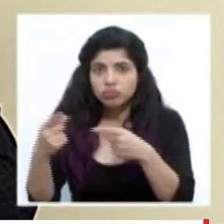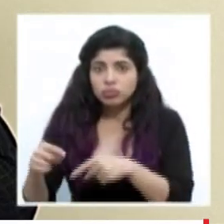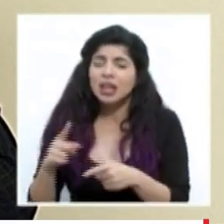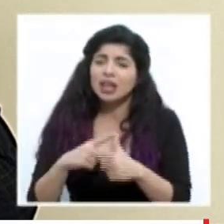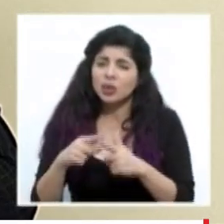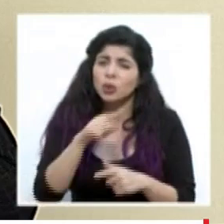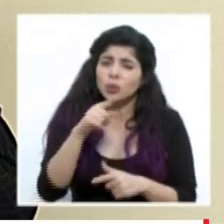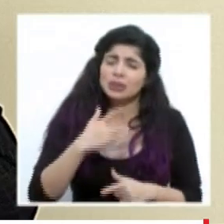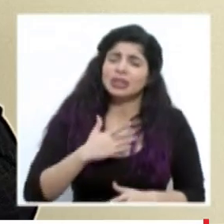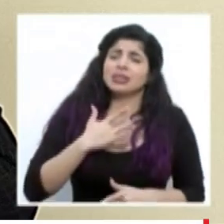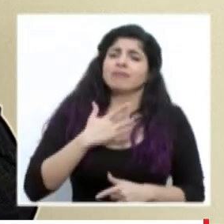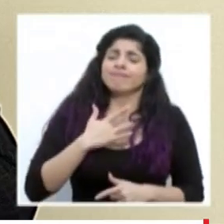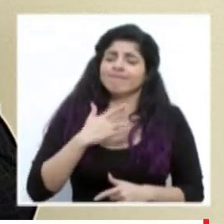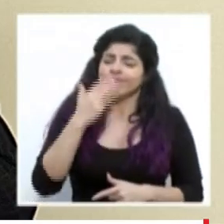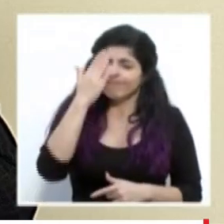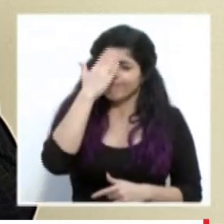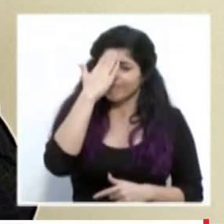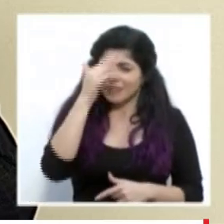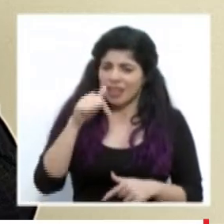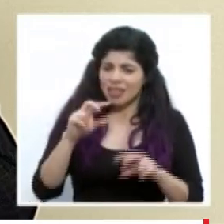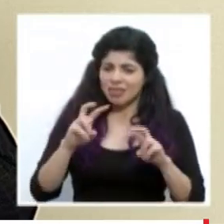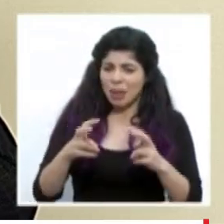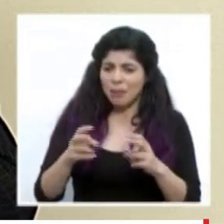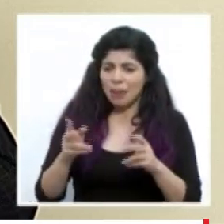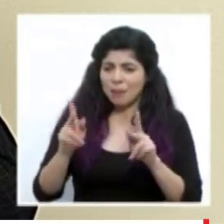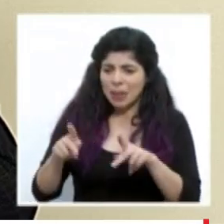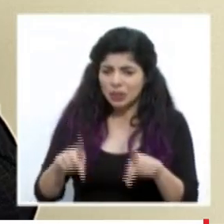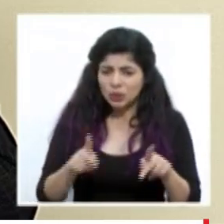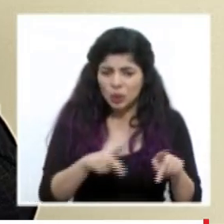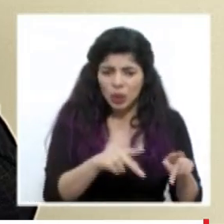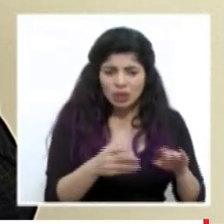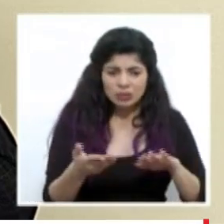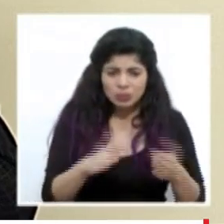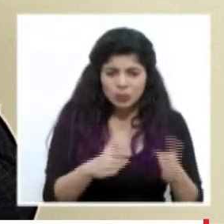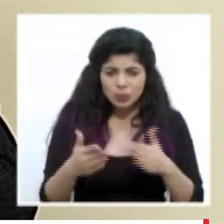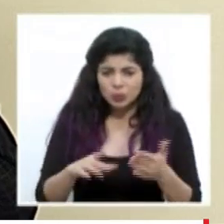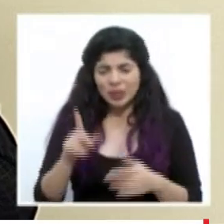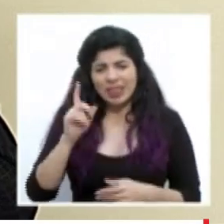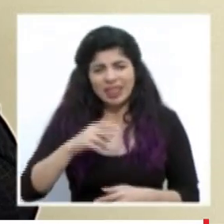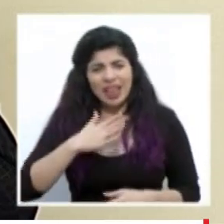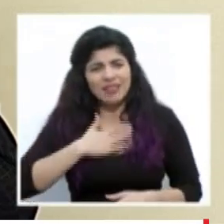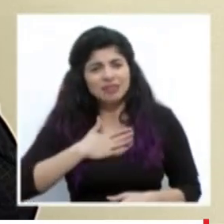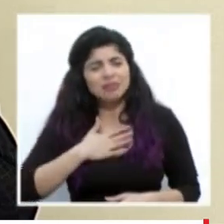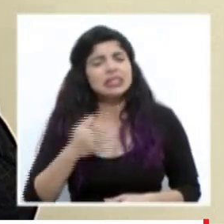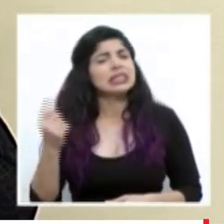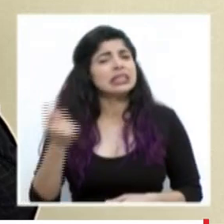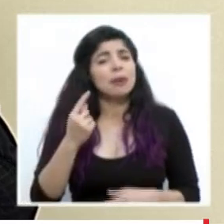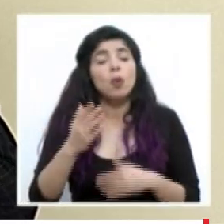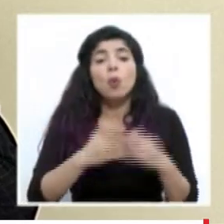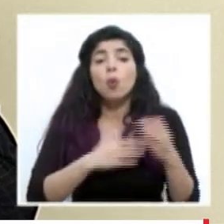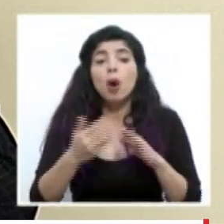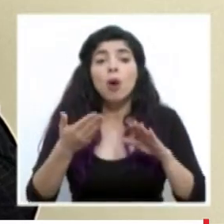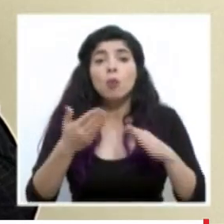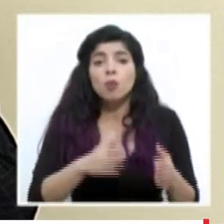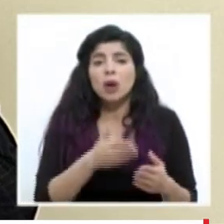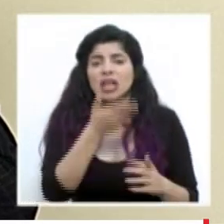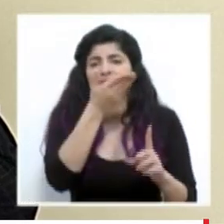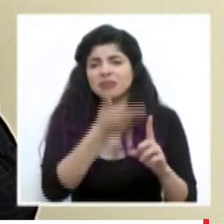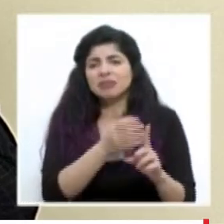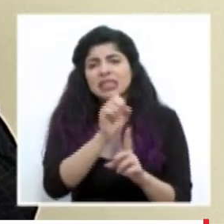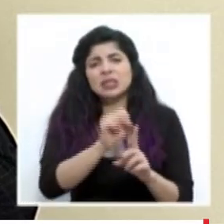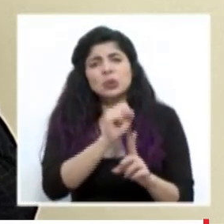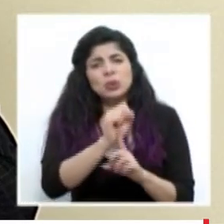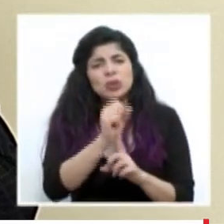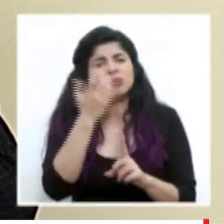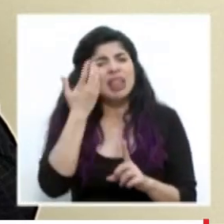también seamos muy sensibles a este tema de los fallecimientos y que tenemos que siempre, todo fallecimiento es una situación de